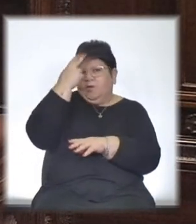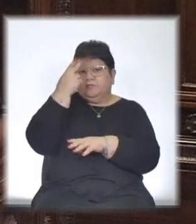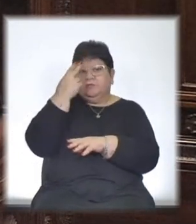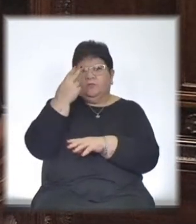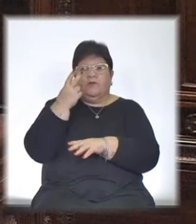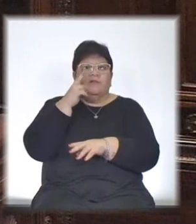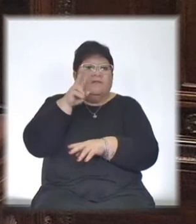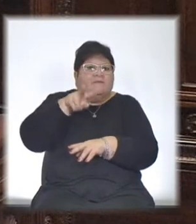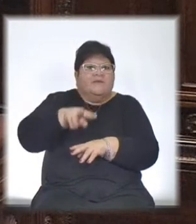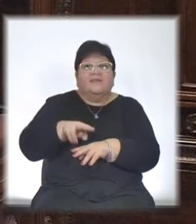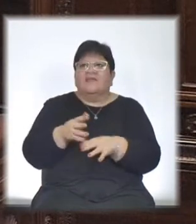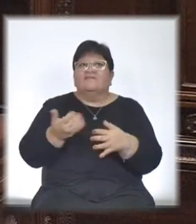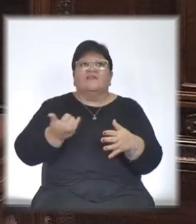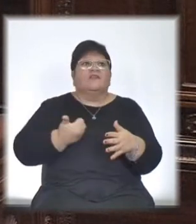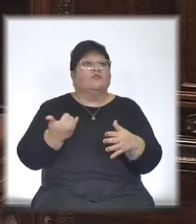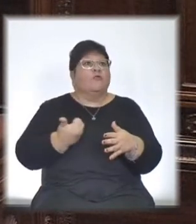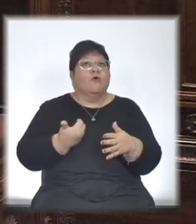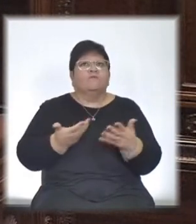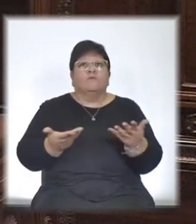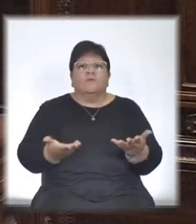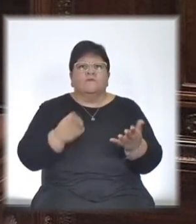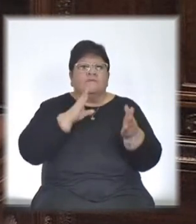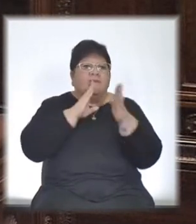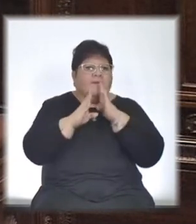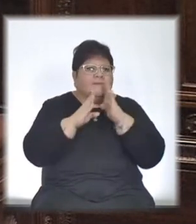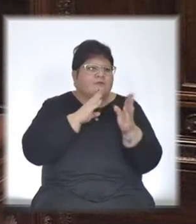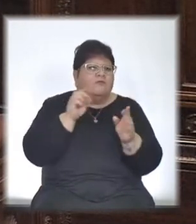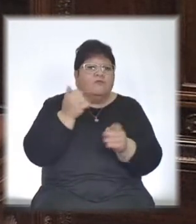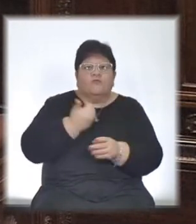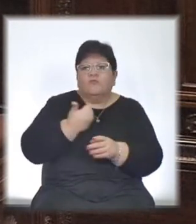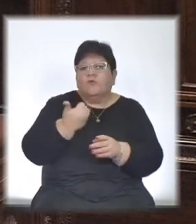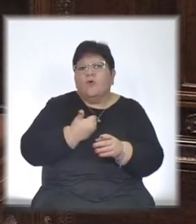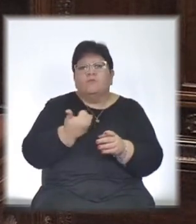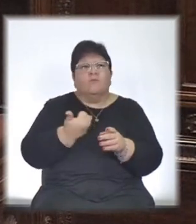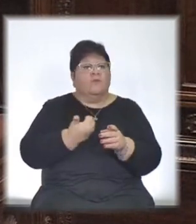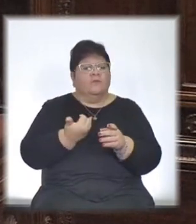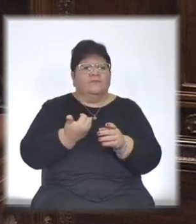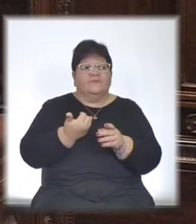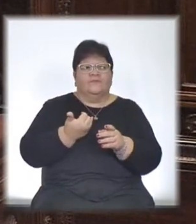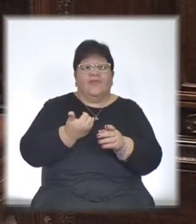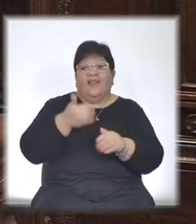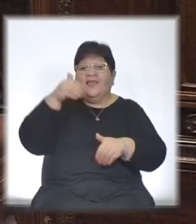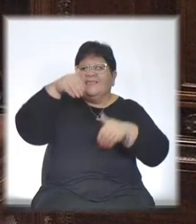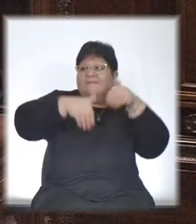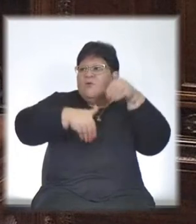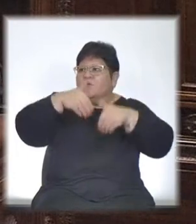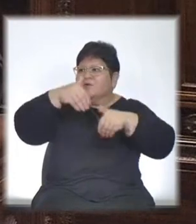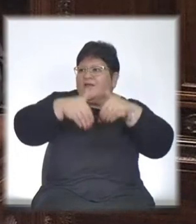democráticas y, como consecuencia, a la lucha por la defensa de la democracia y de la libertad.